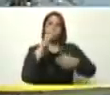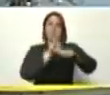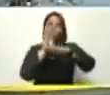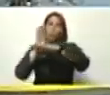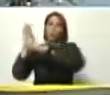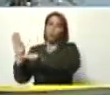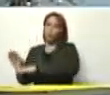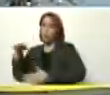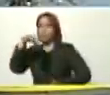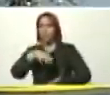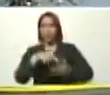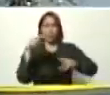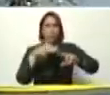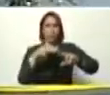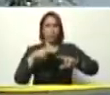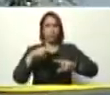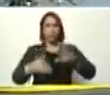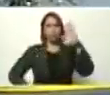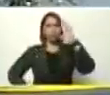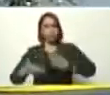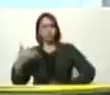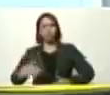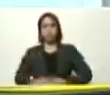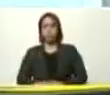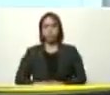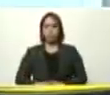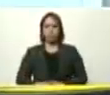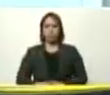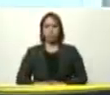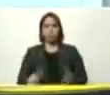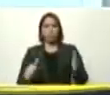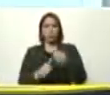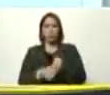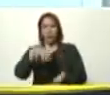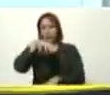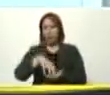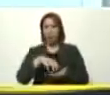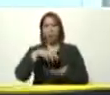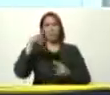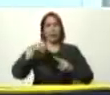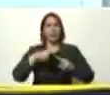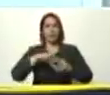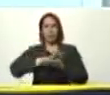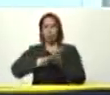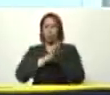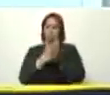Estado Táchira, y se fue y consiguió un Estado Táchira destruido, compañero,